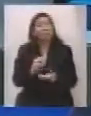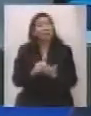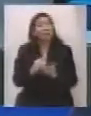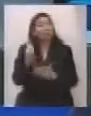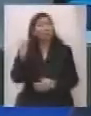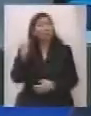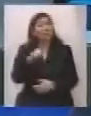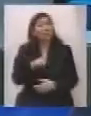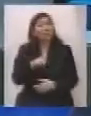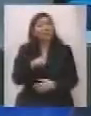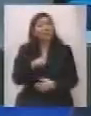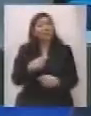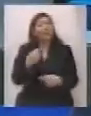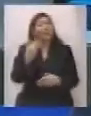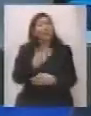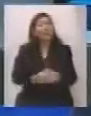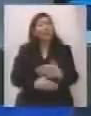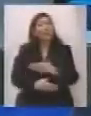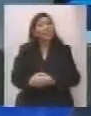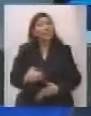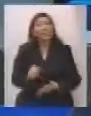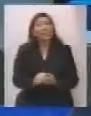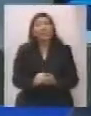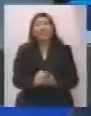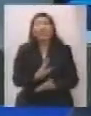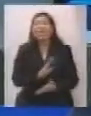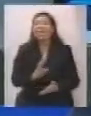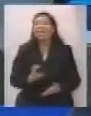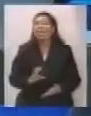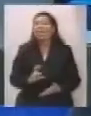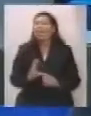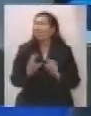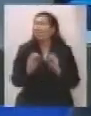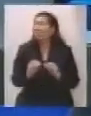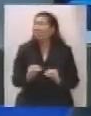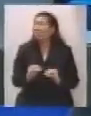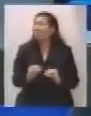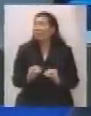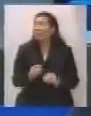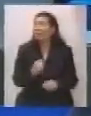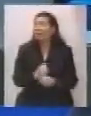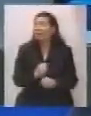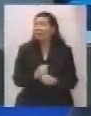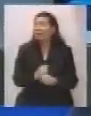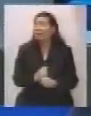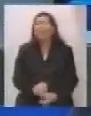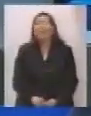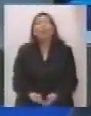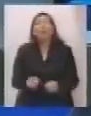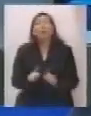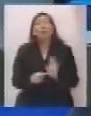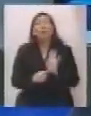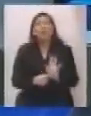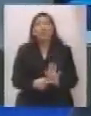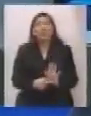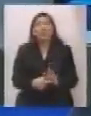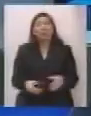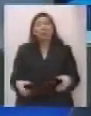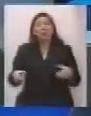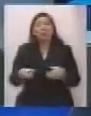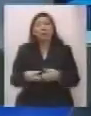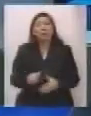crítico en materia de discapacidad debido a que el estado no está cumpliendo con la cuota laboral fue durante su presentación ante la